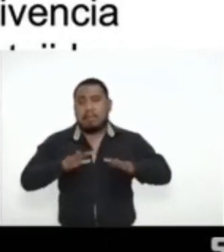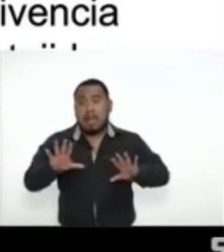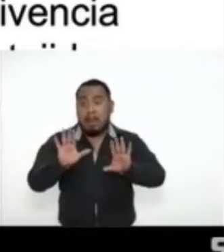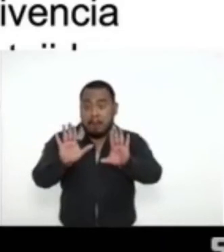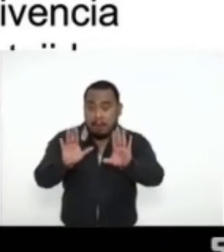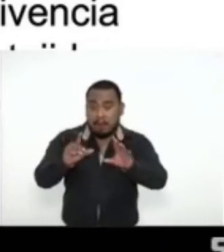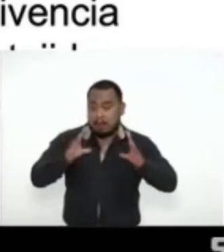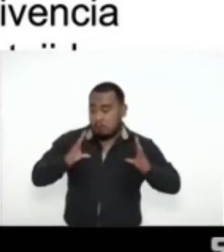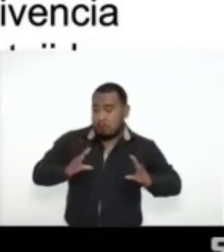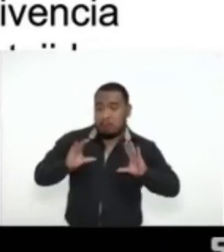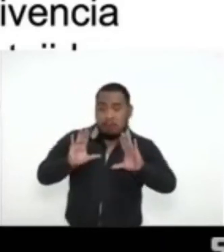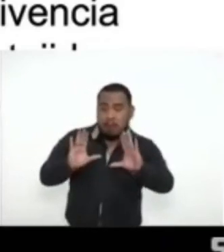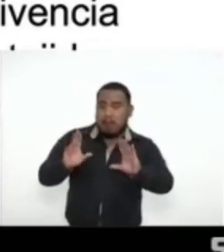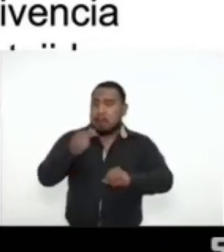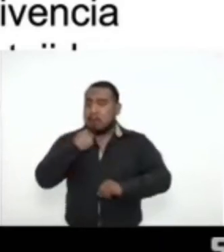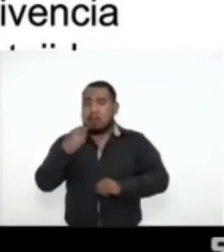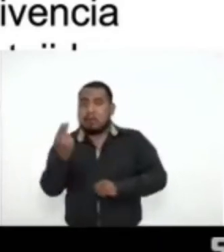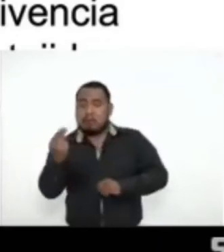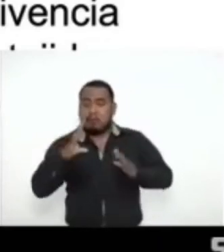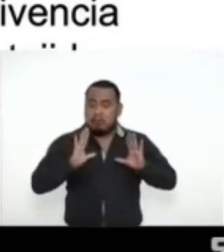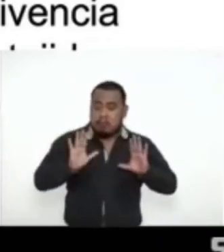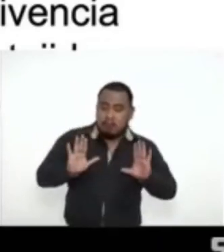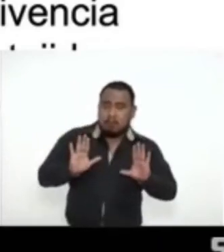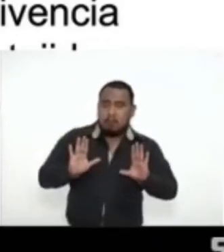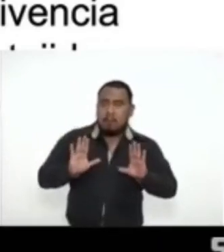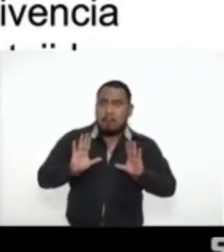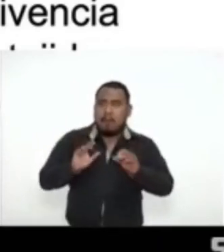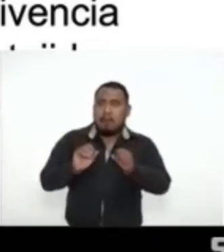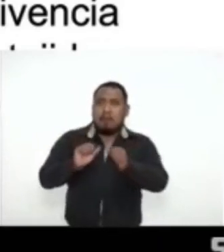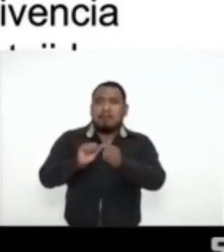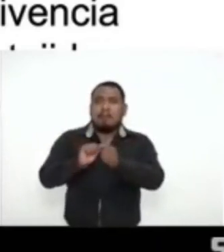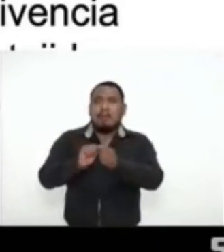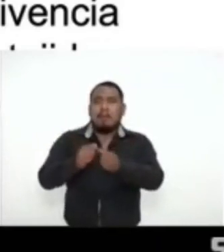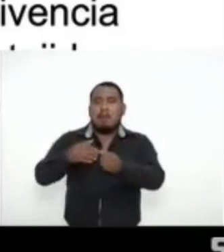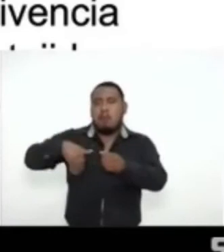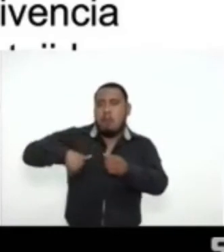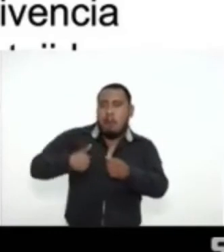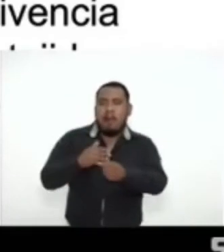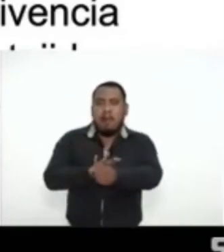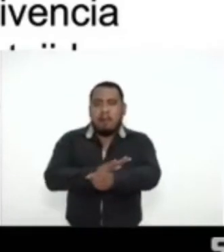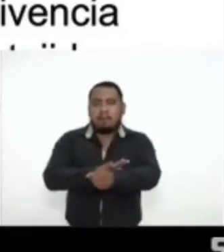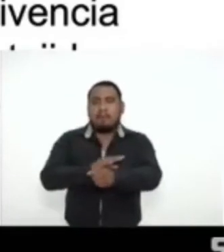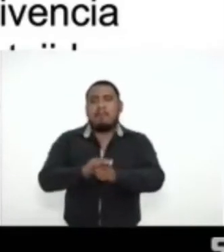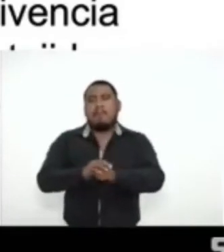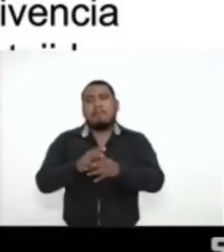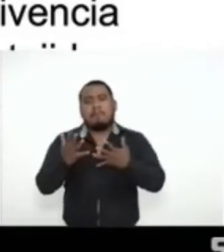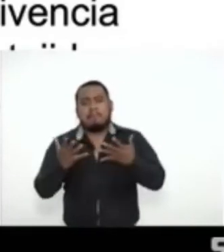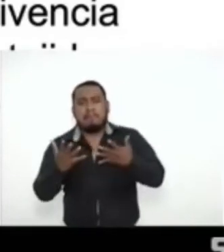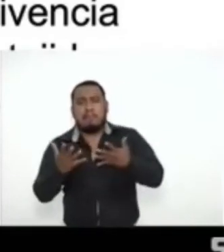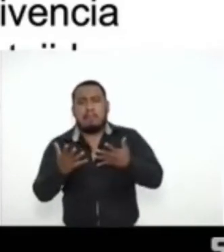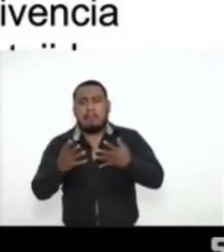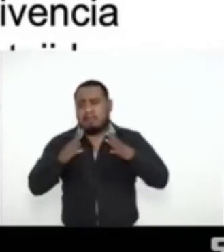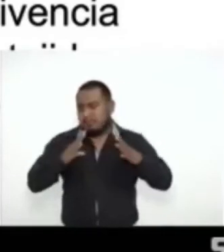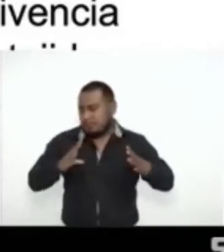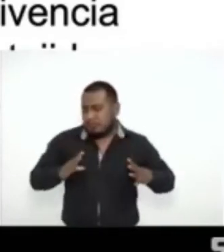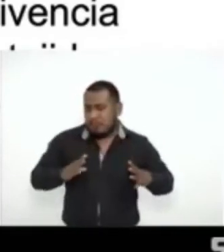para, necesito parar para regenerarme, para que vuelva a haber esta homeostasis en el organismo y